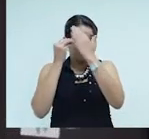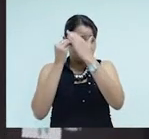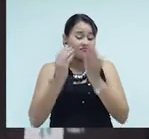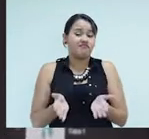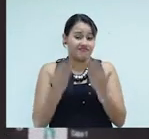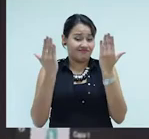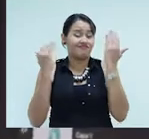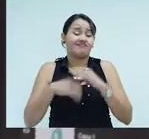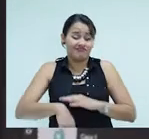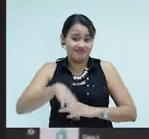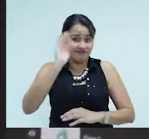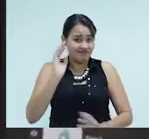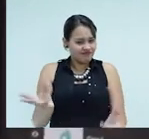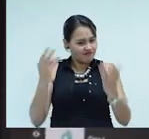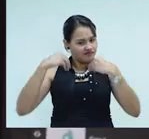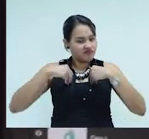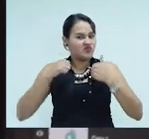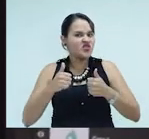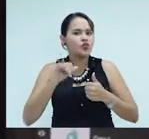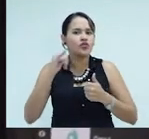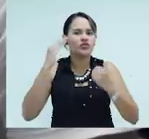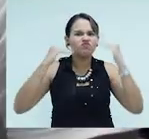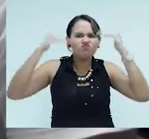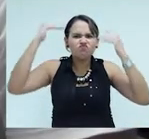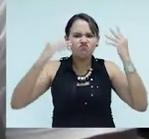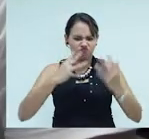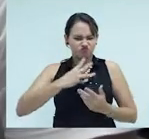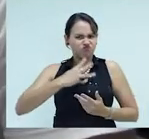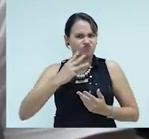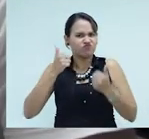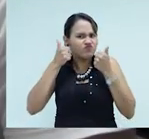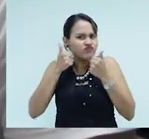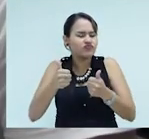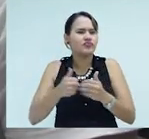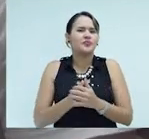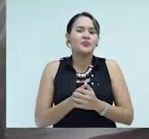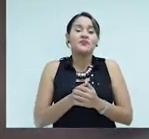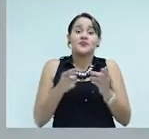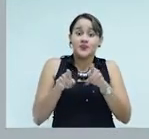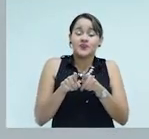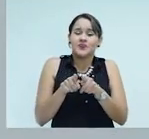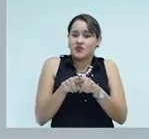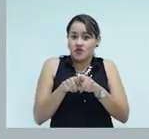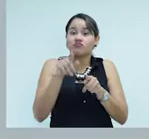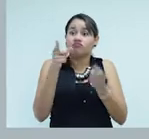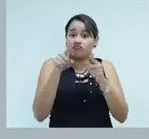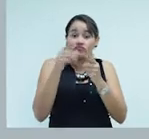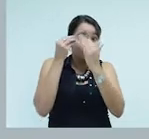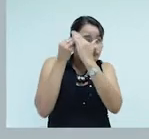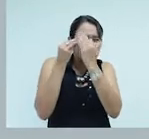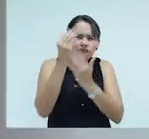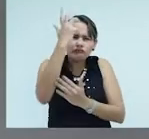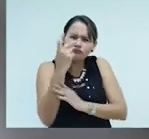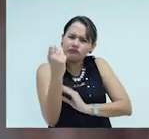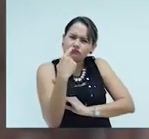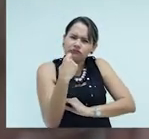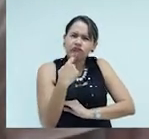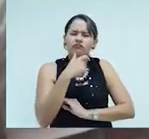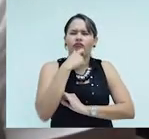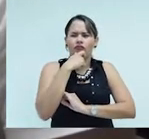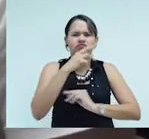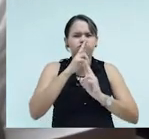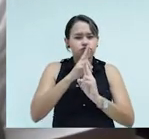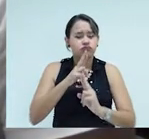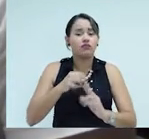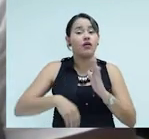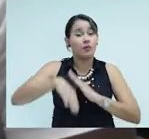Me aportó mucho para competencias más generales como las que se evaluaron en las pruebas, en la parte